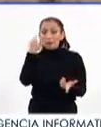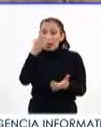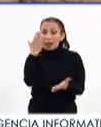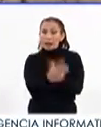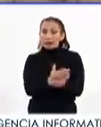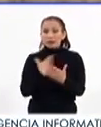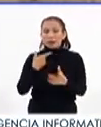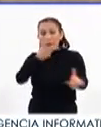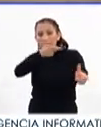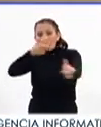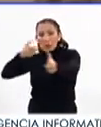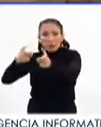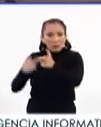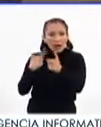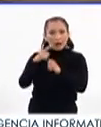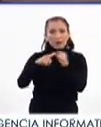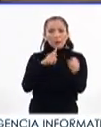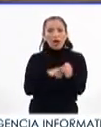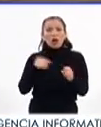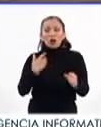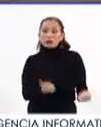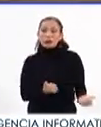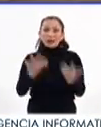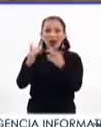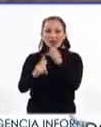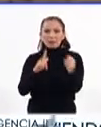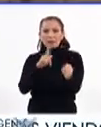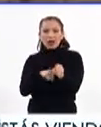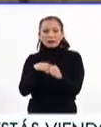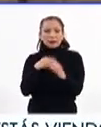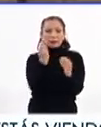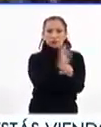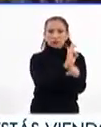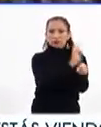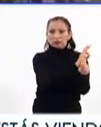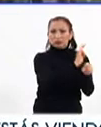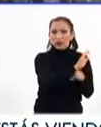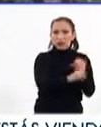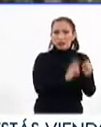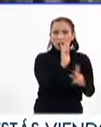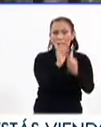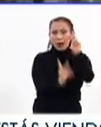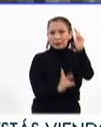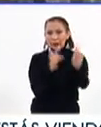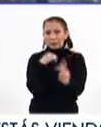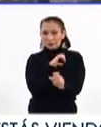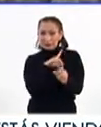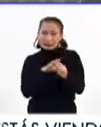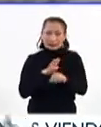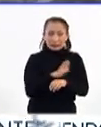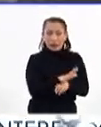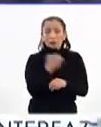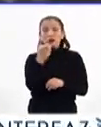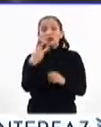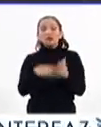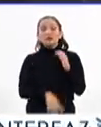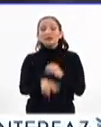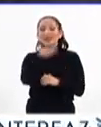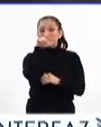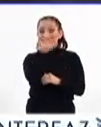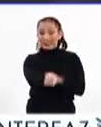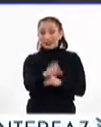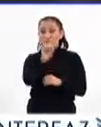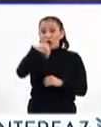poner fin a la caza furtiva y el tráfico ilícito de especies protegidas de fauna y flora silvestres. Por eso es que en